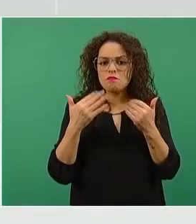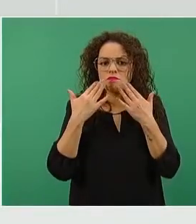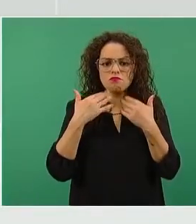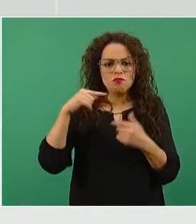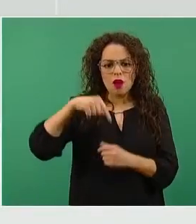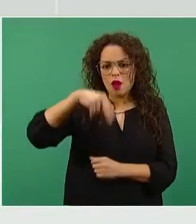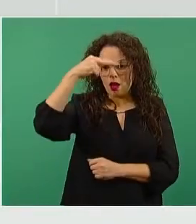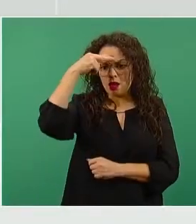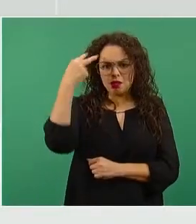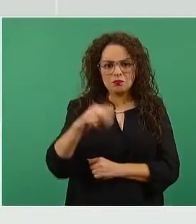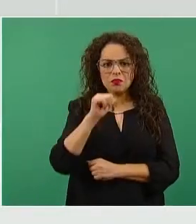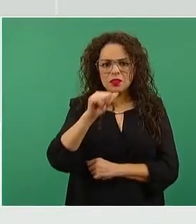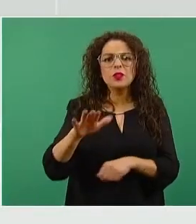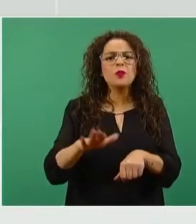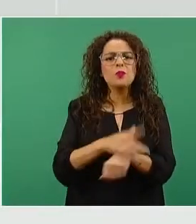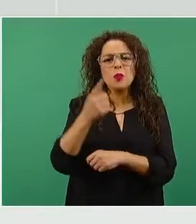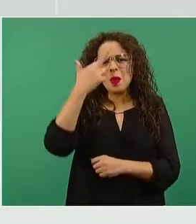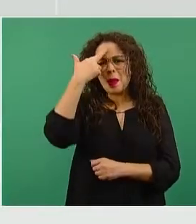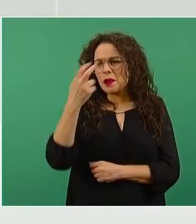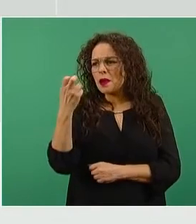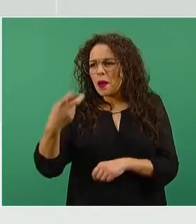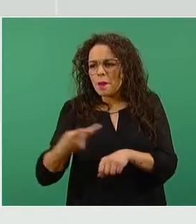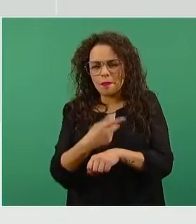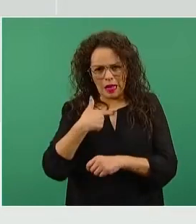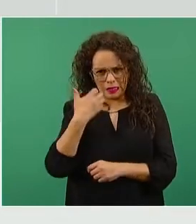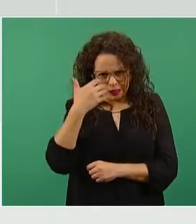país. ¿Podría explicarnos por qué sucedió esto?